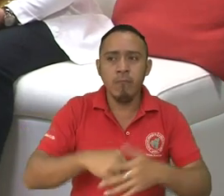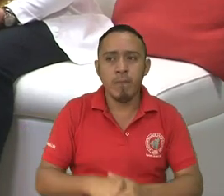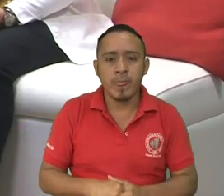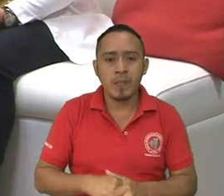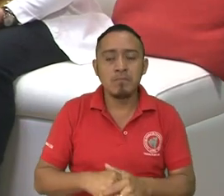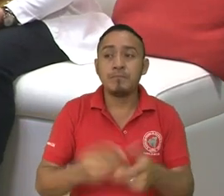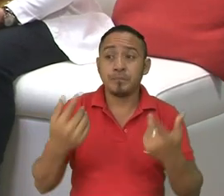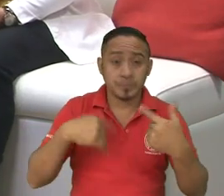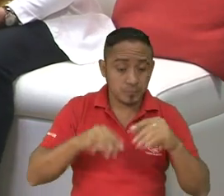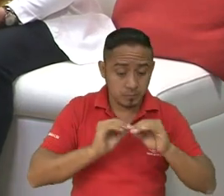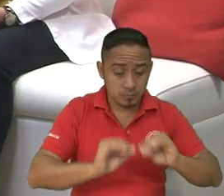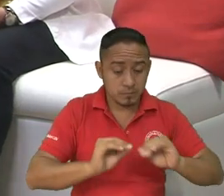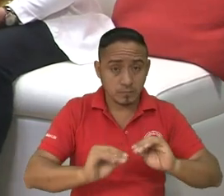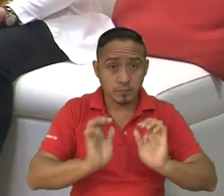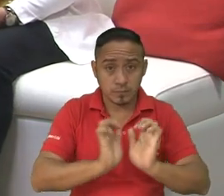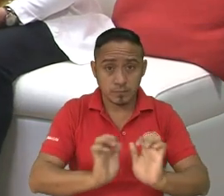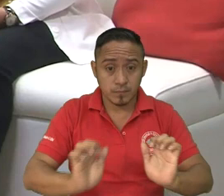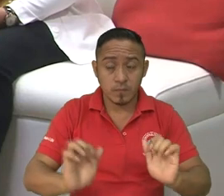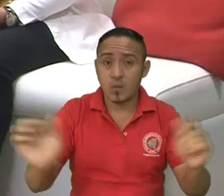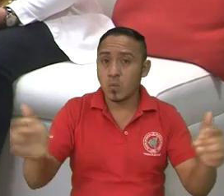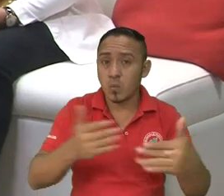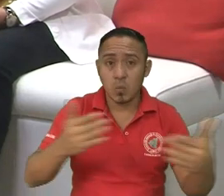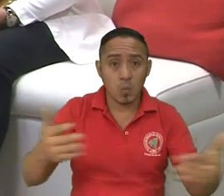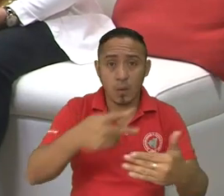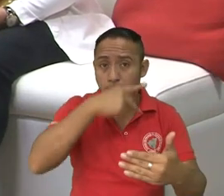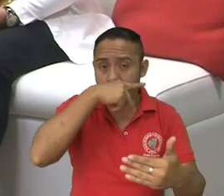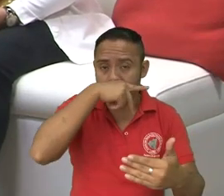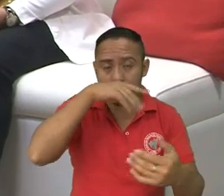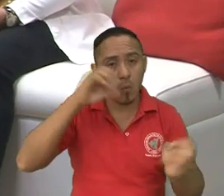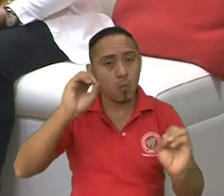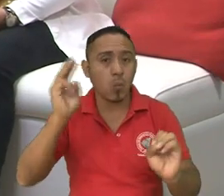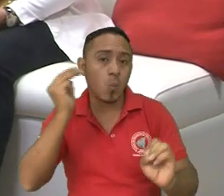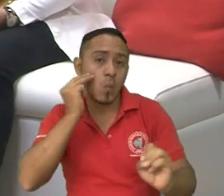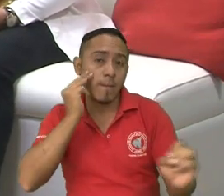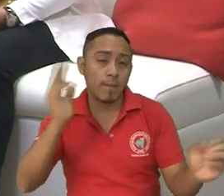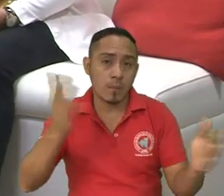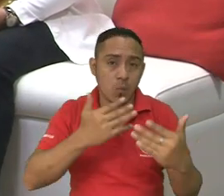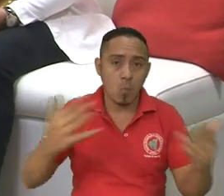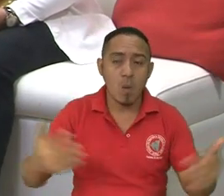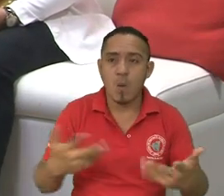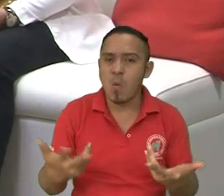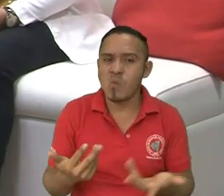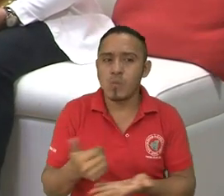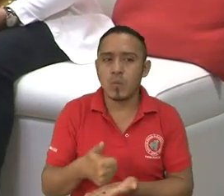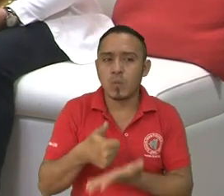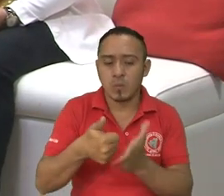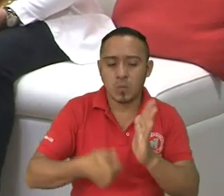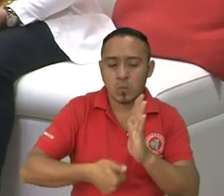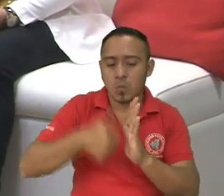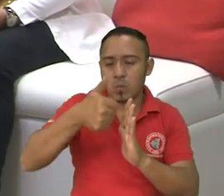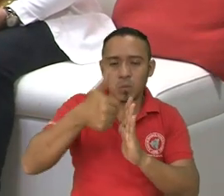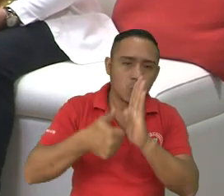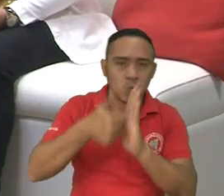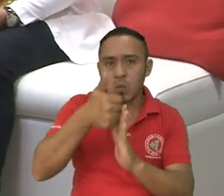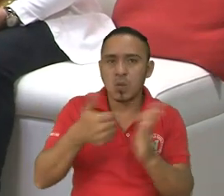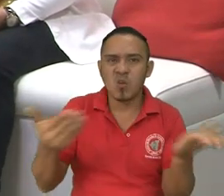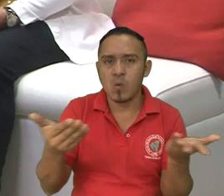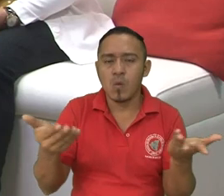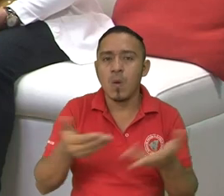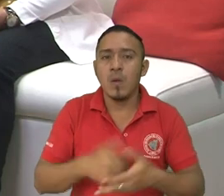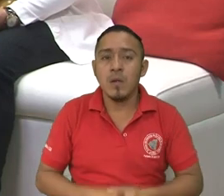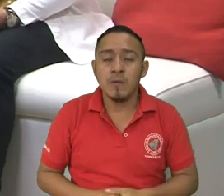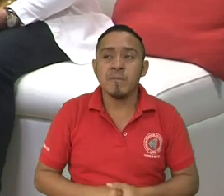esa crianza de niños sin padre o sin madre? ¿Cómo incide en la autoestima? ¿Y cómo puede